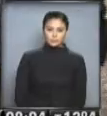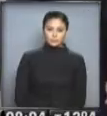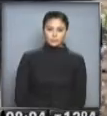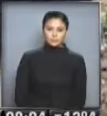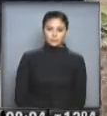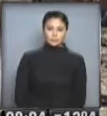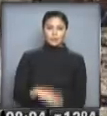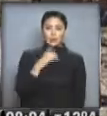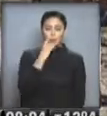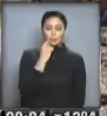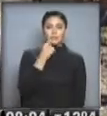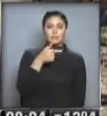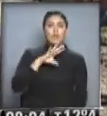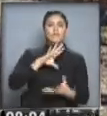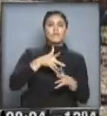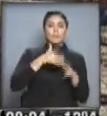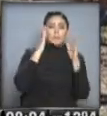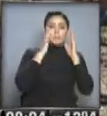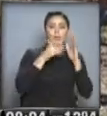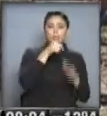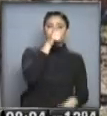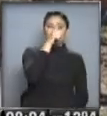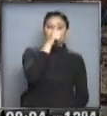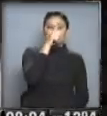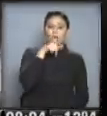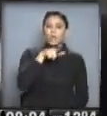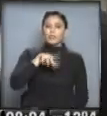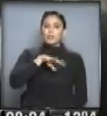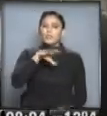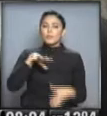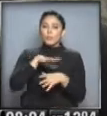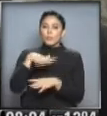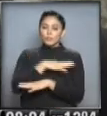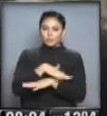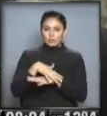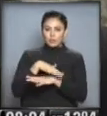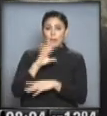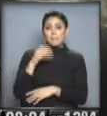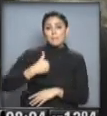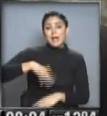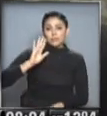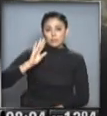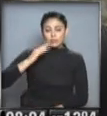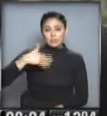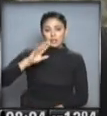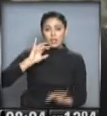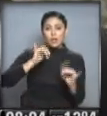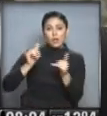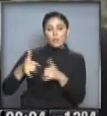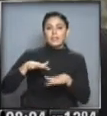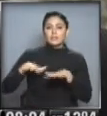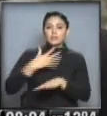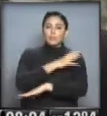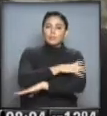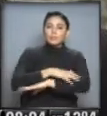Es un parámetro de actuación de la policía que apunta a un segmento social. Son en general todos chicos con situaciones